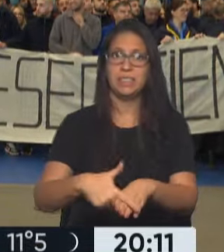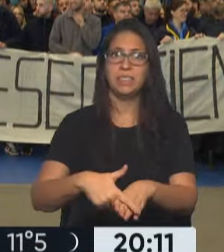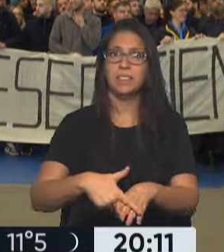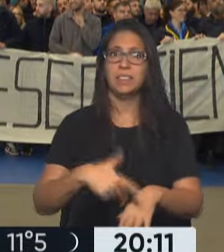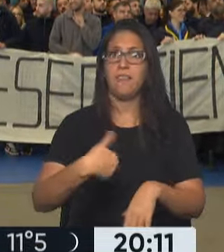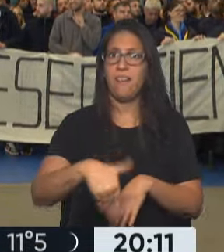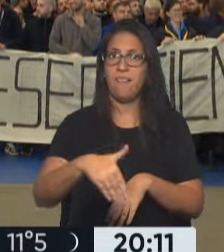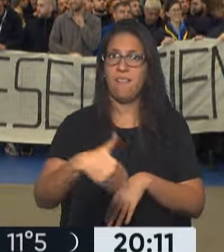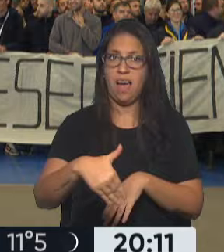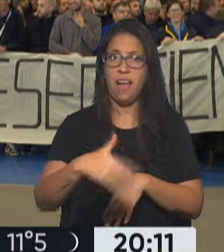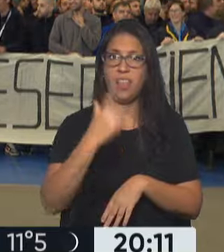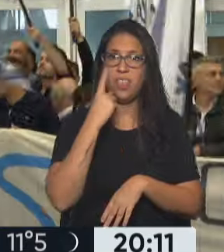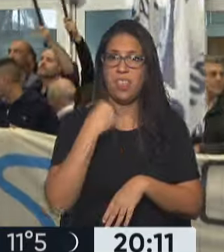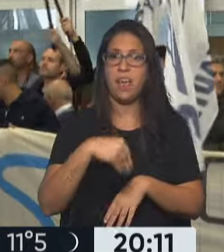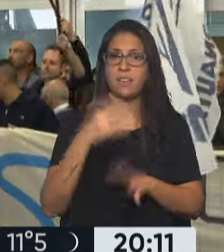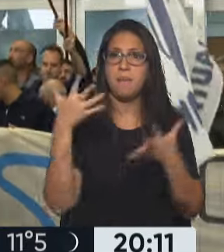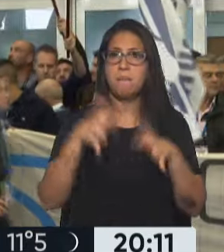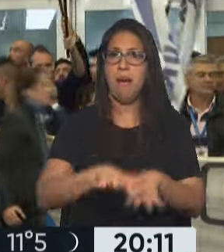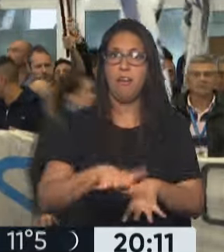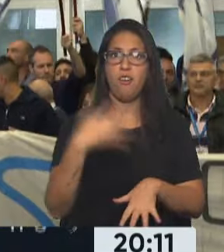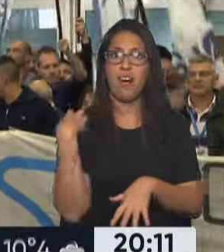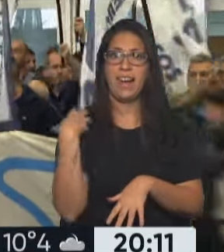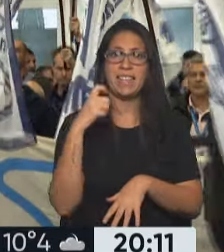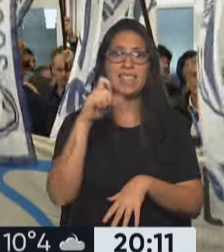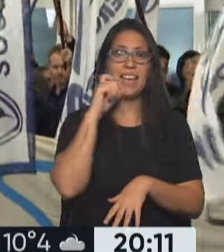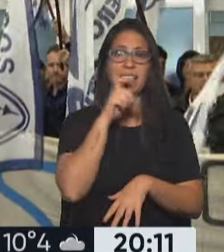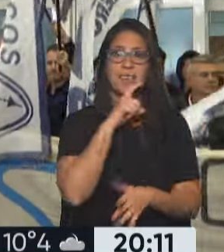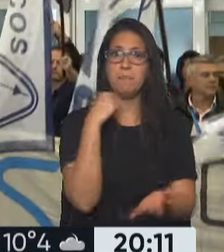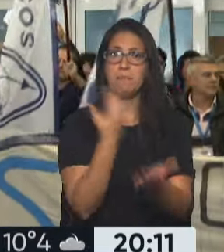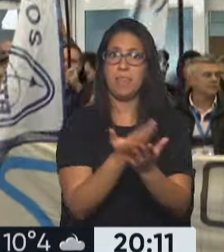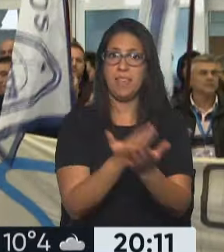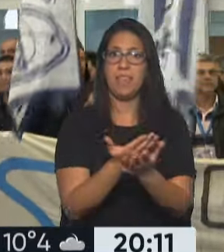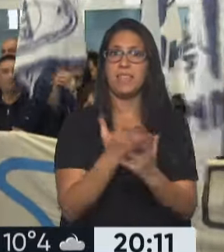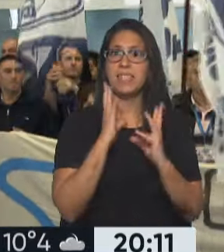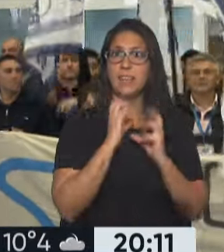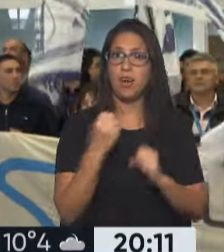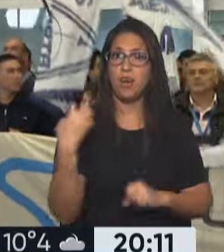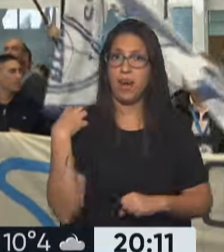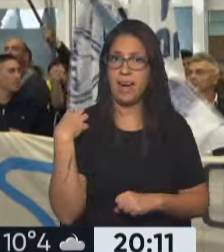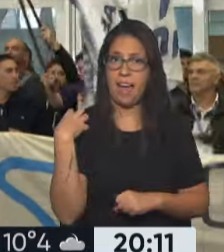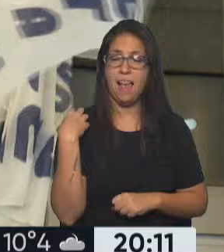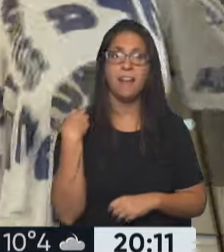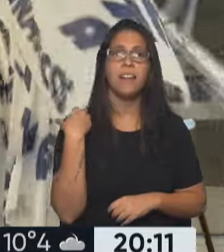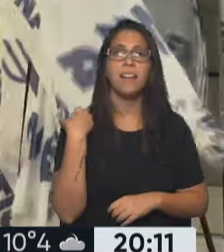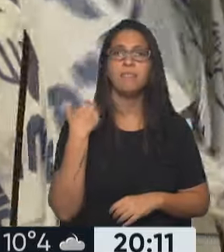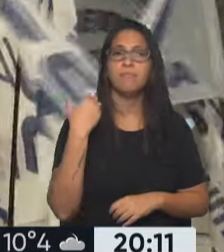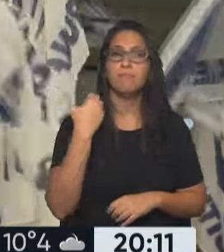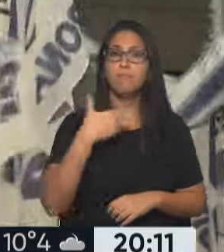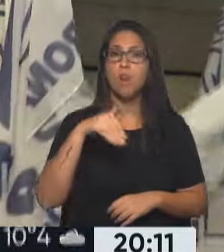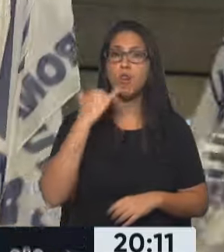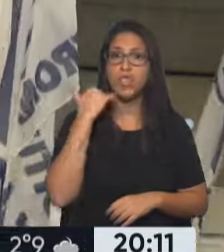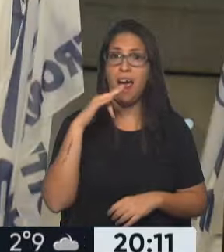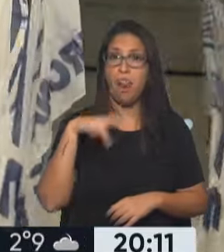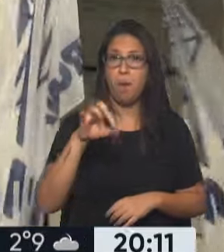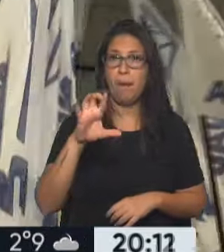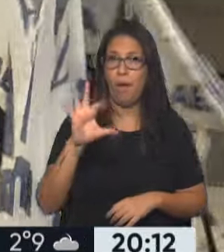segundo paro general convocado por la CGT. El secretario general, ¿no?, de Camioneros, Pablo Moyano, desafió al gobierno y anunció